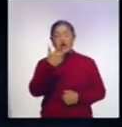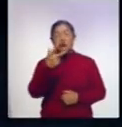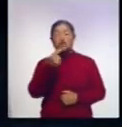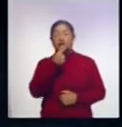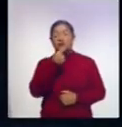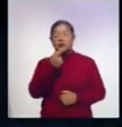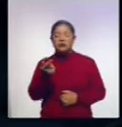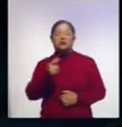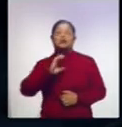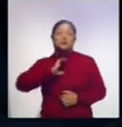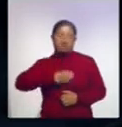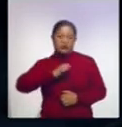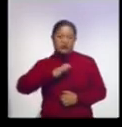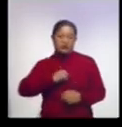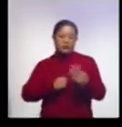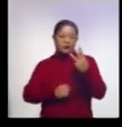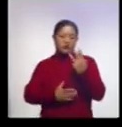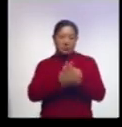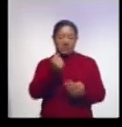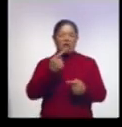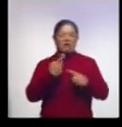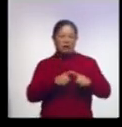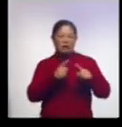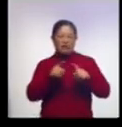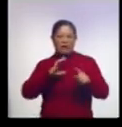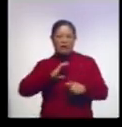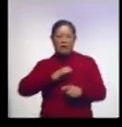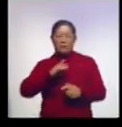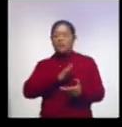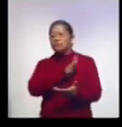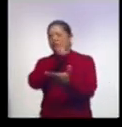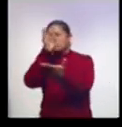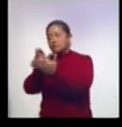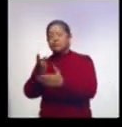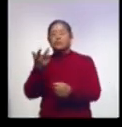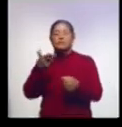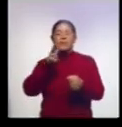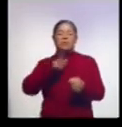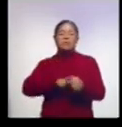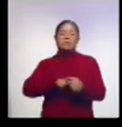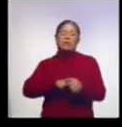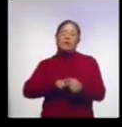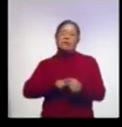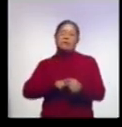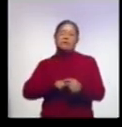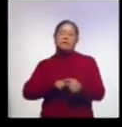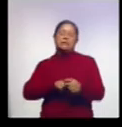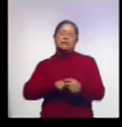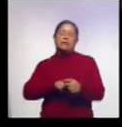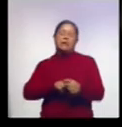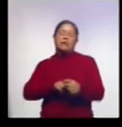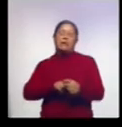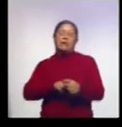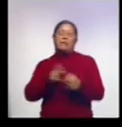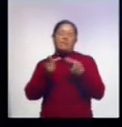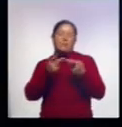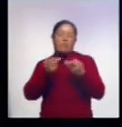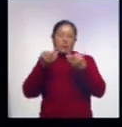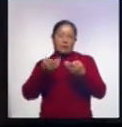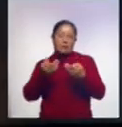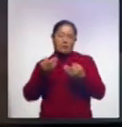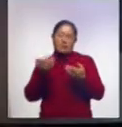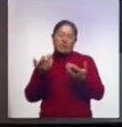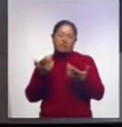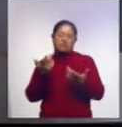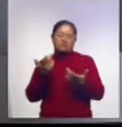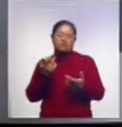leucemia, osteosarcoma y tumores cerebrales a hospitales de tercer nivel. Para Ahora Noticias, Marian Gómez.